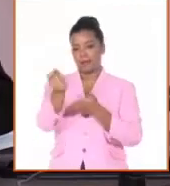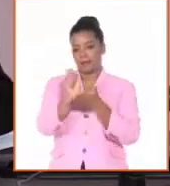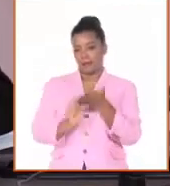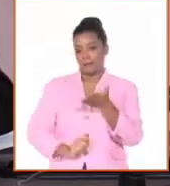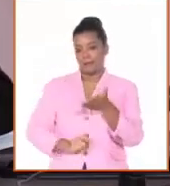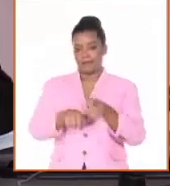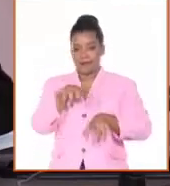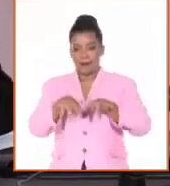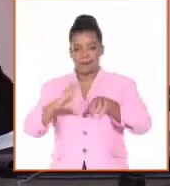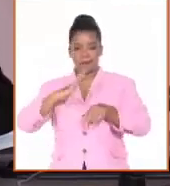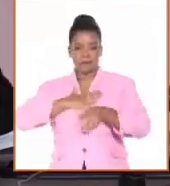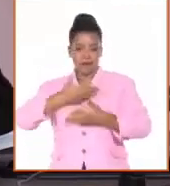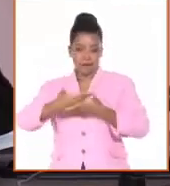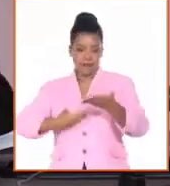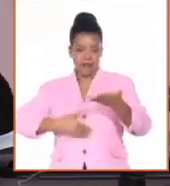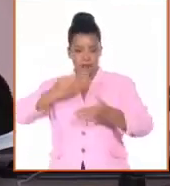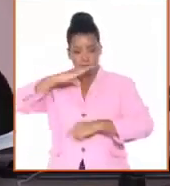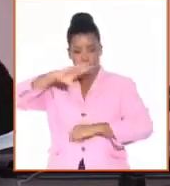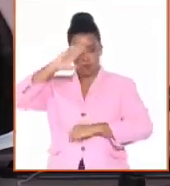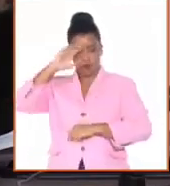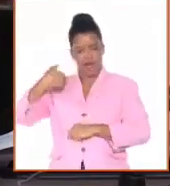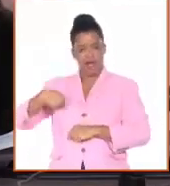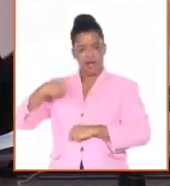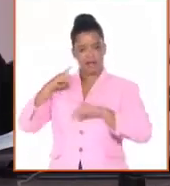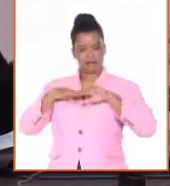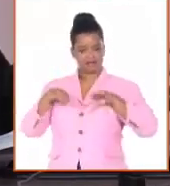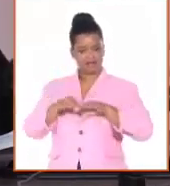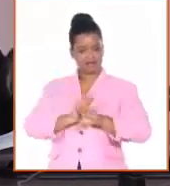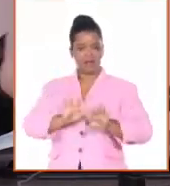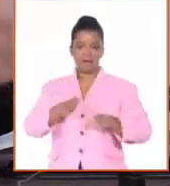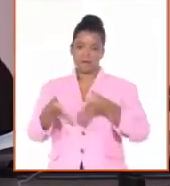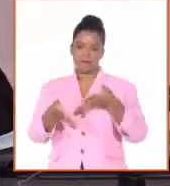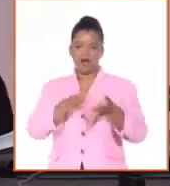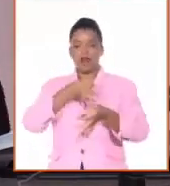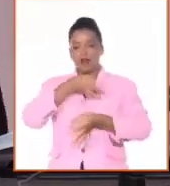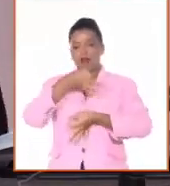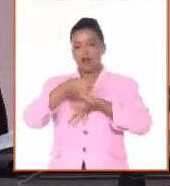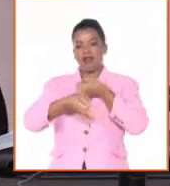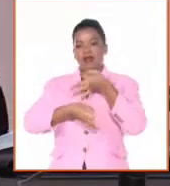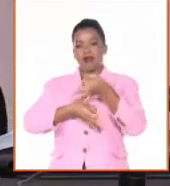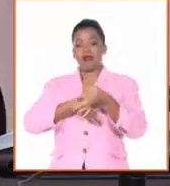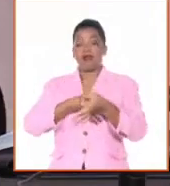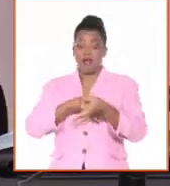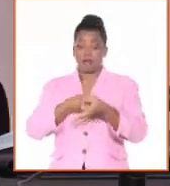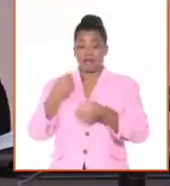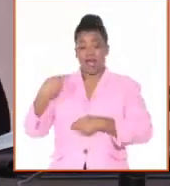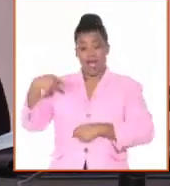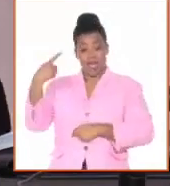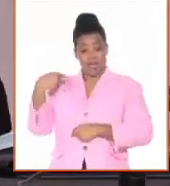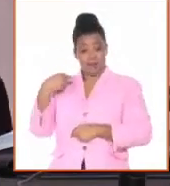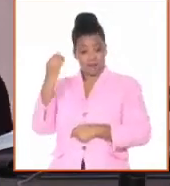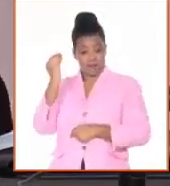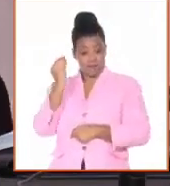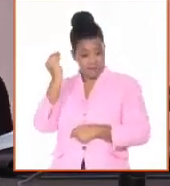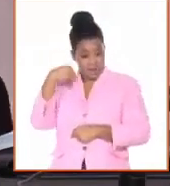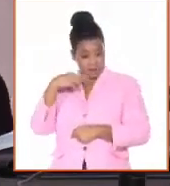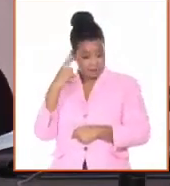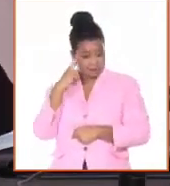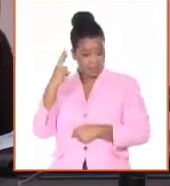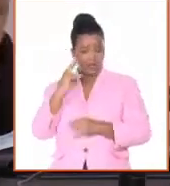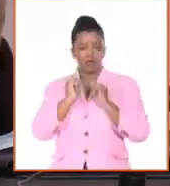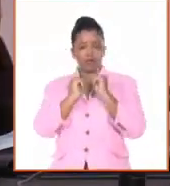las que se conversó ayer en esta mesa redonda la información es que se brindaron en la jornada de ayer por supuesto